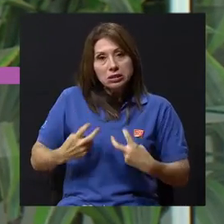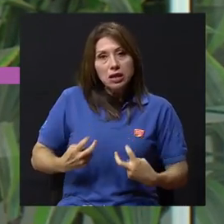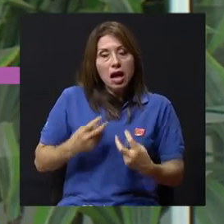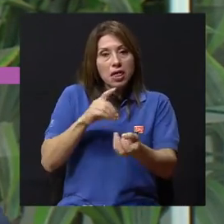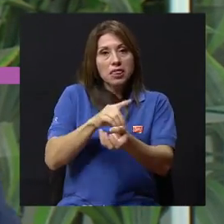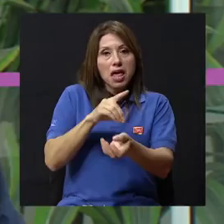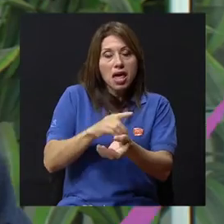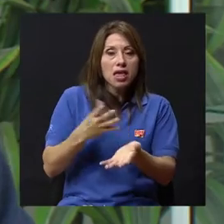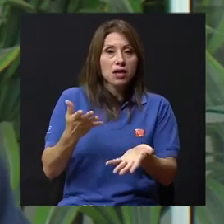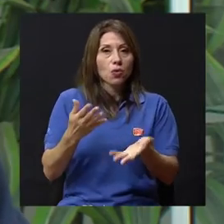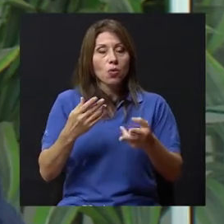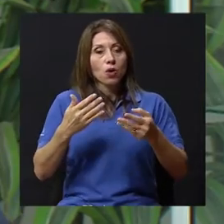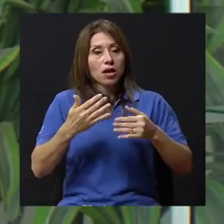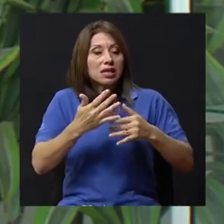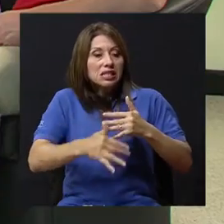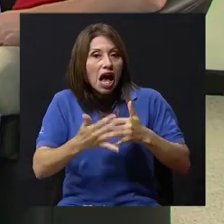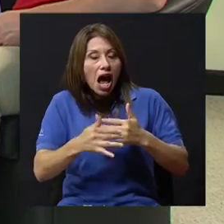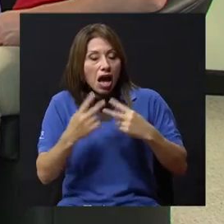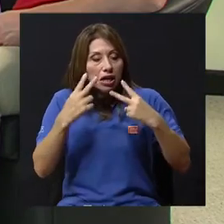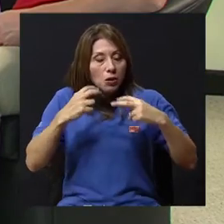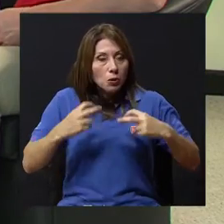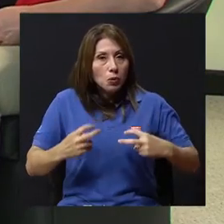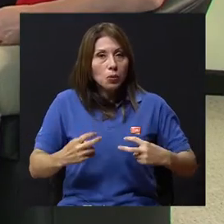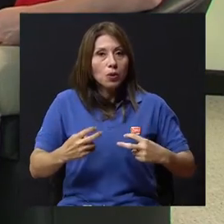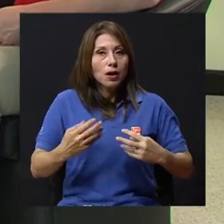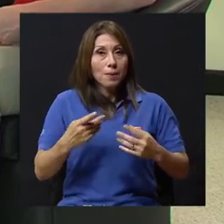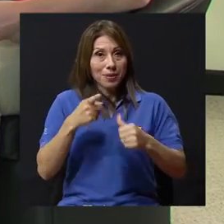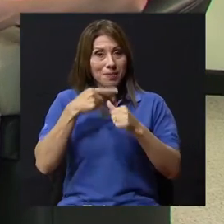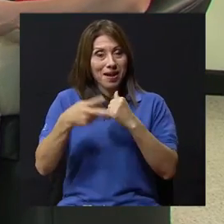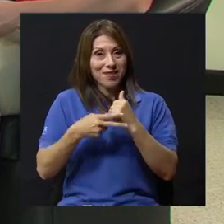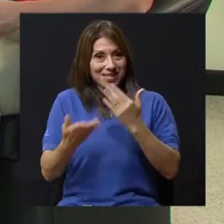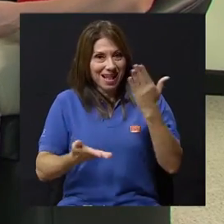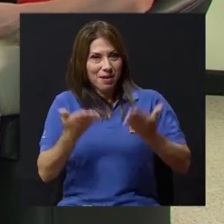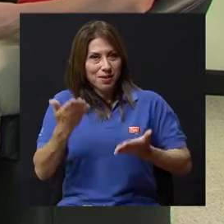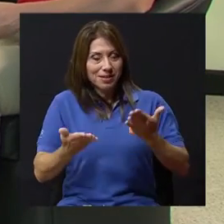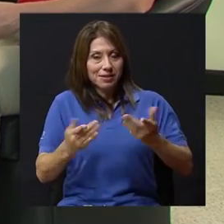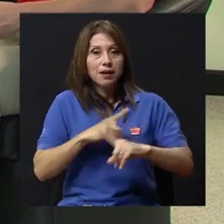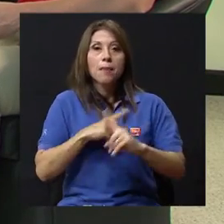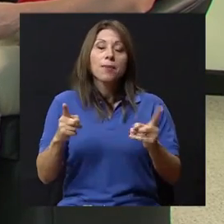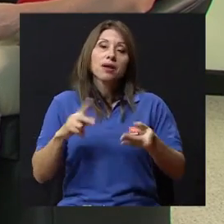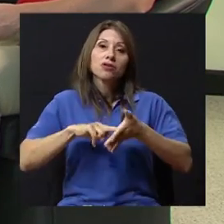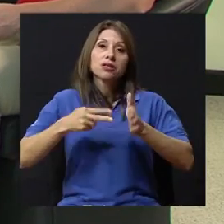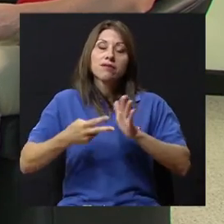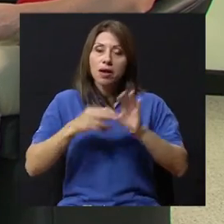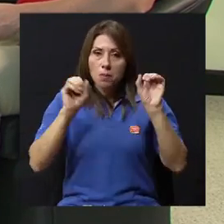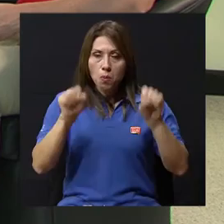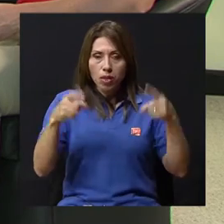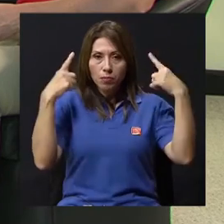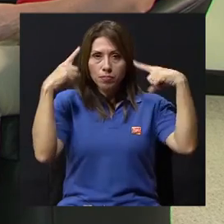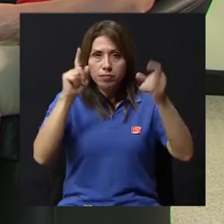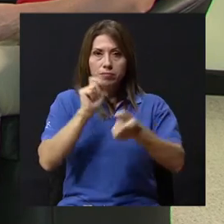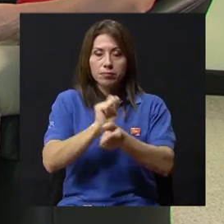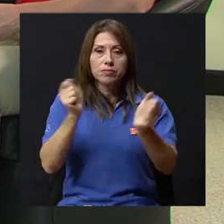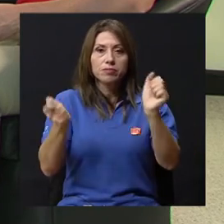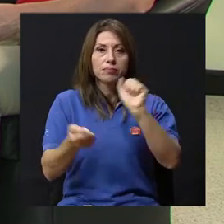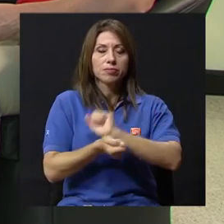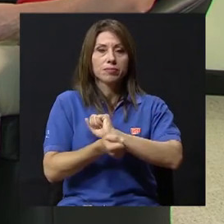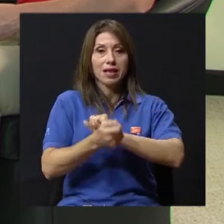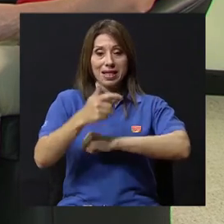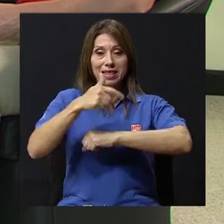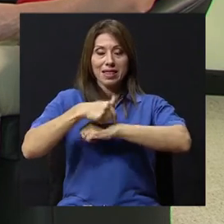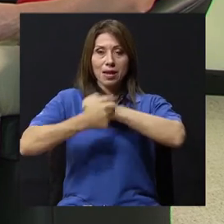por ir donde el médico que me lo interprete, qué sé yo, ¿verdad? O sea, por primera vez. Pero Pero lo que quiero decirles es que es posible lograr el cambio